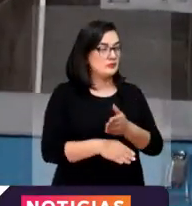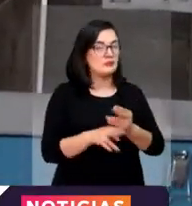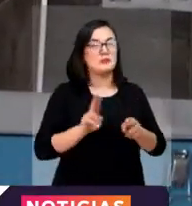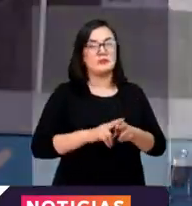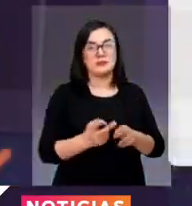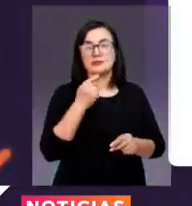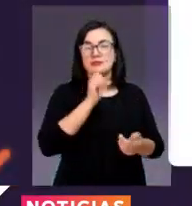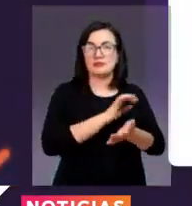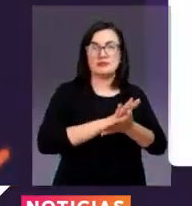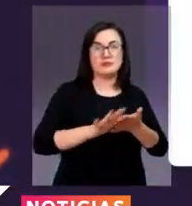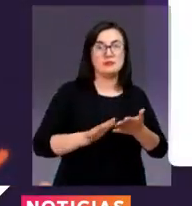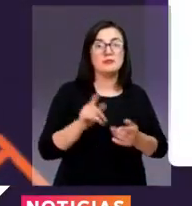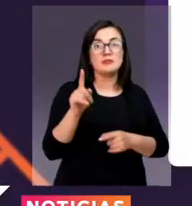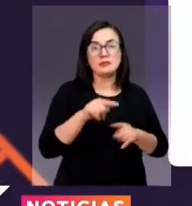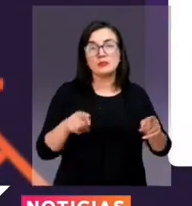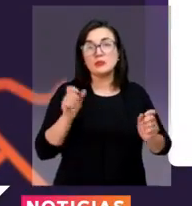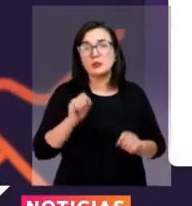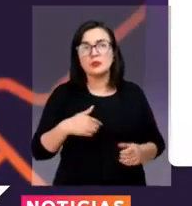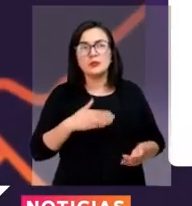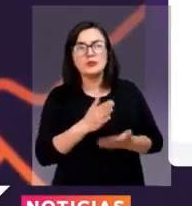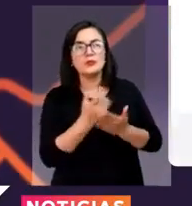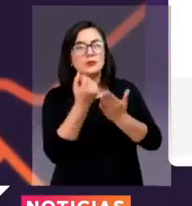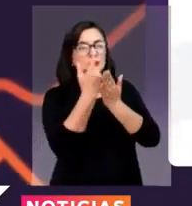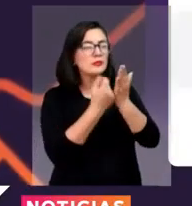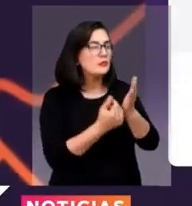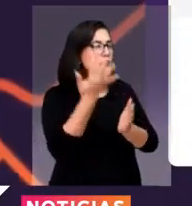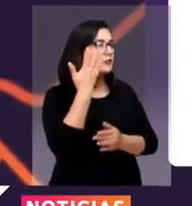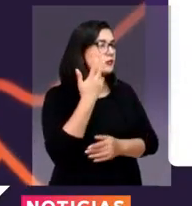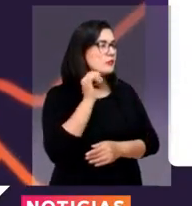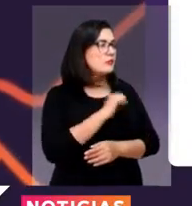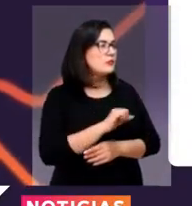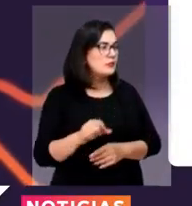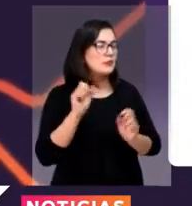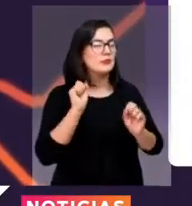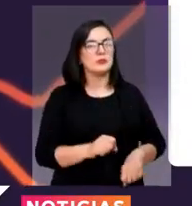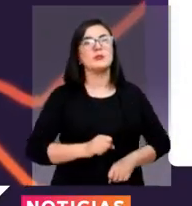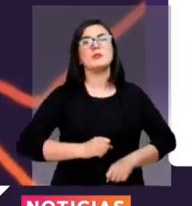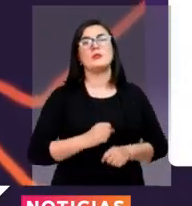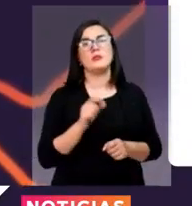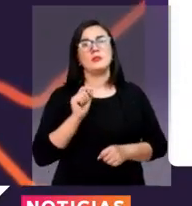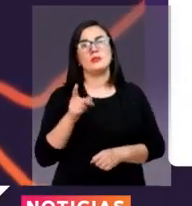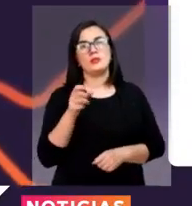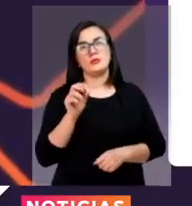gratuita, los cuales podrán ser consultados diariamente en www.bogota.gov.co.